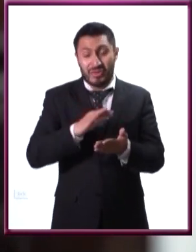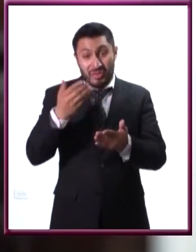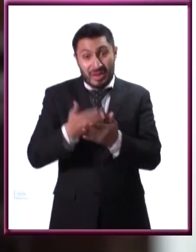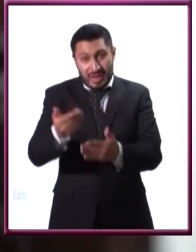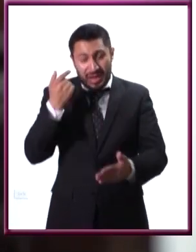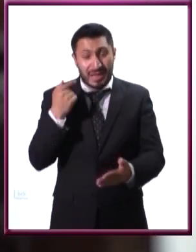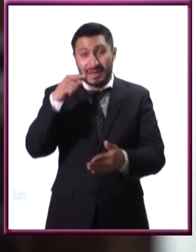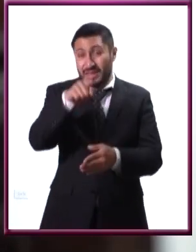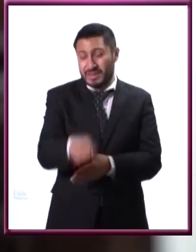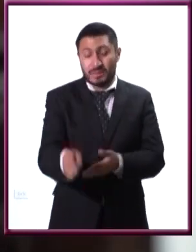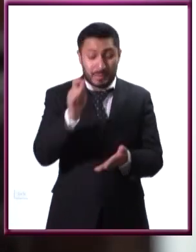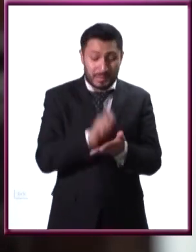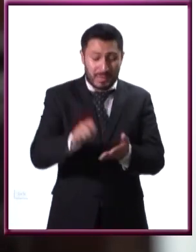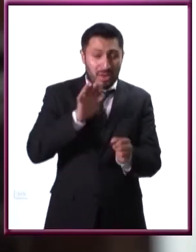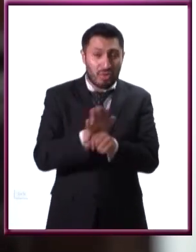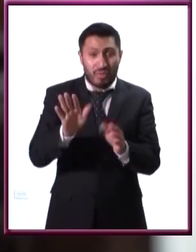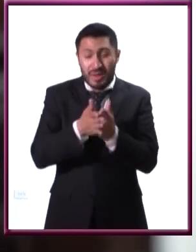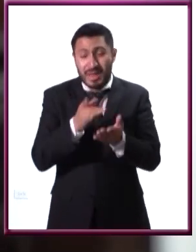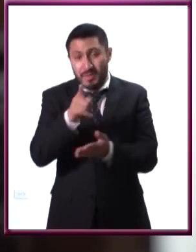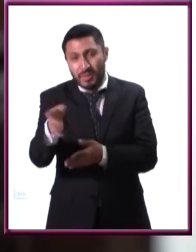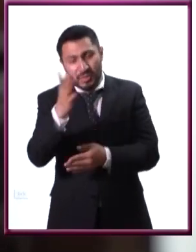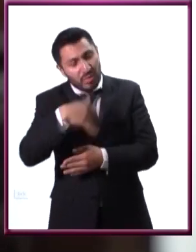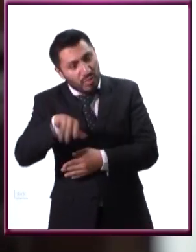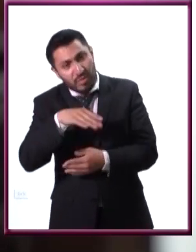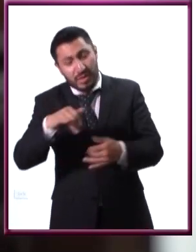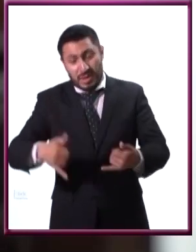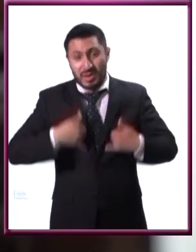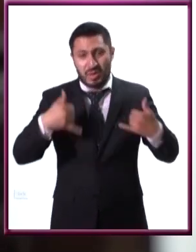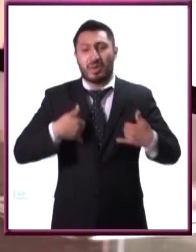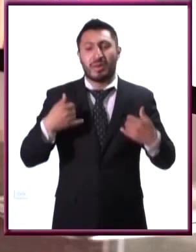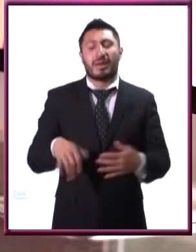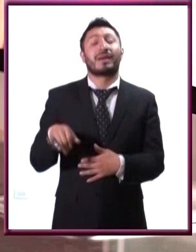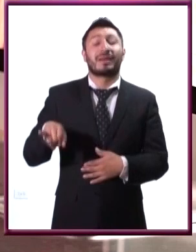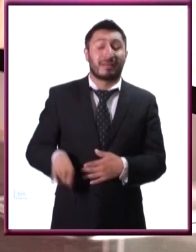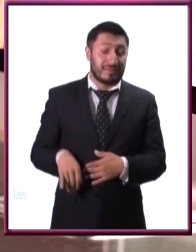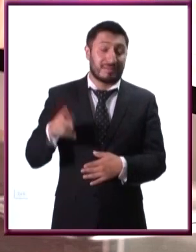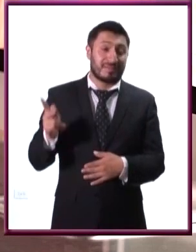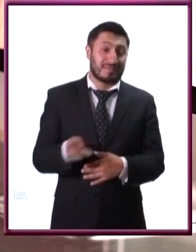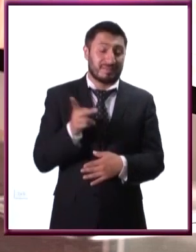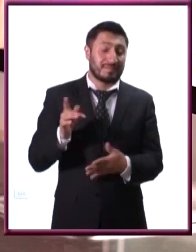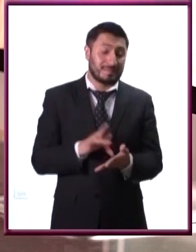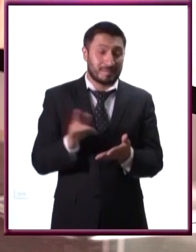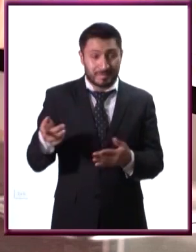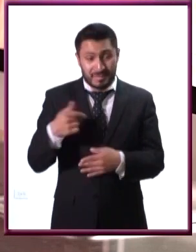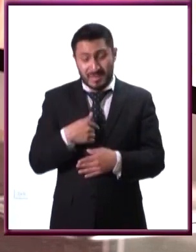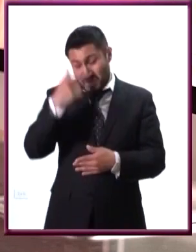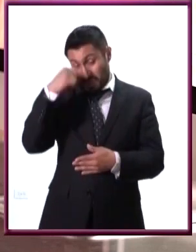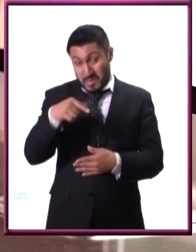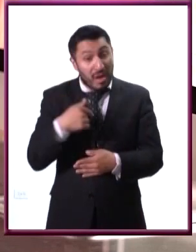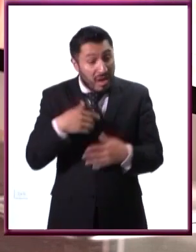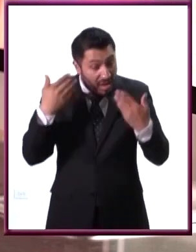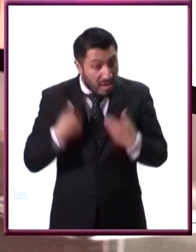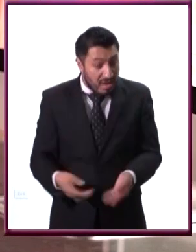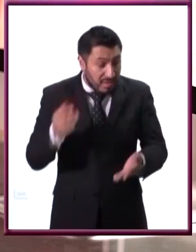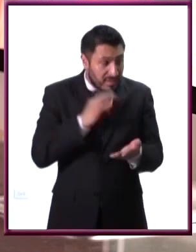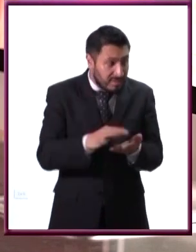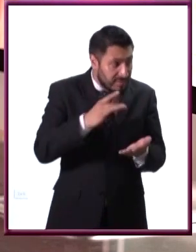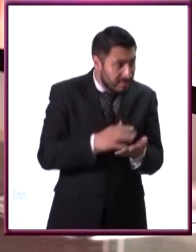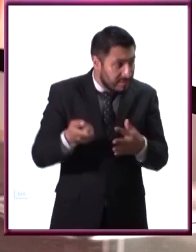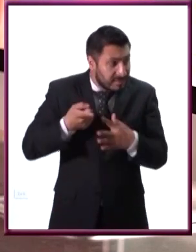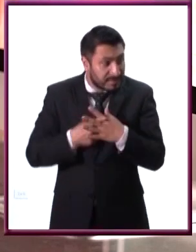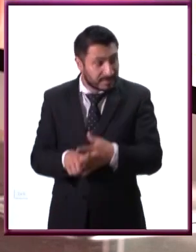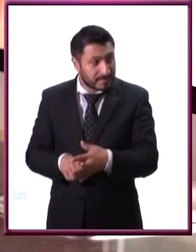lectura antes de ser escritor? ¿Qué libros buscabas cuando eras adolescente? Interesante pregunta. Fíjate que para mí la